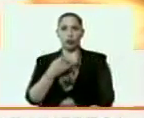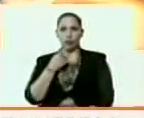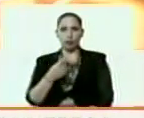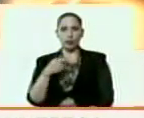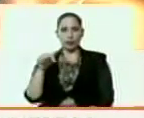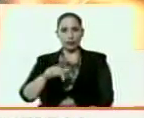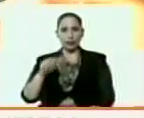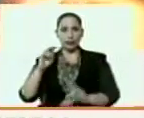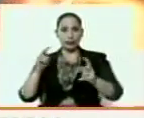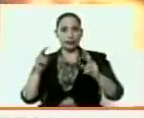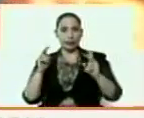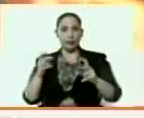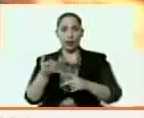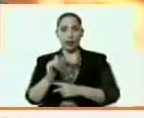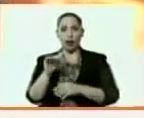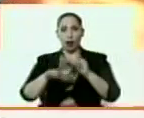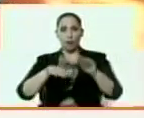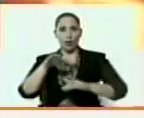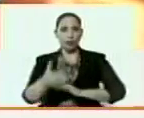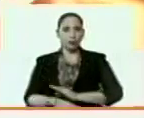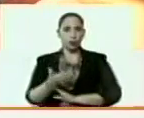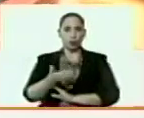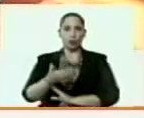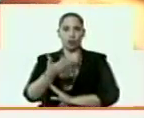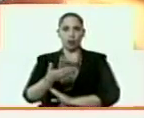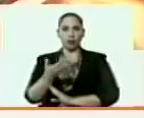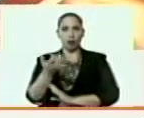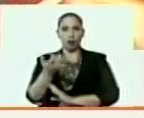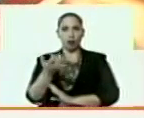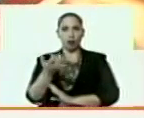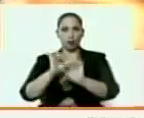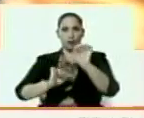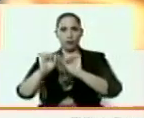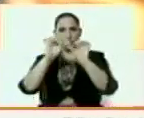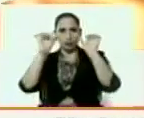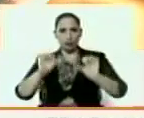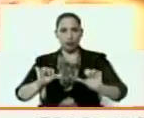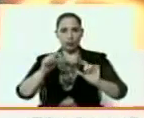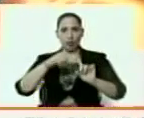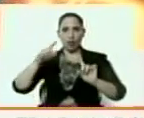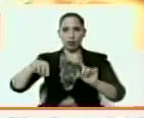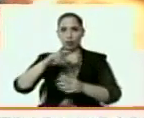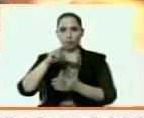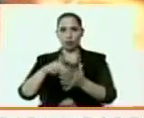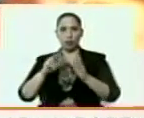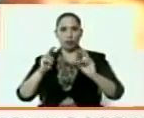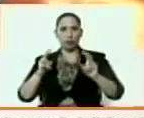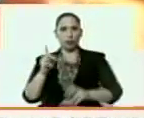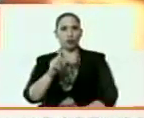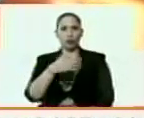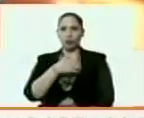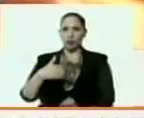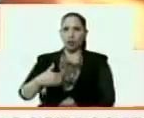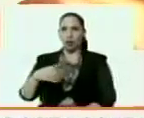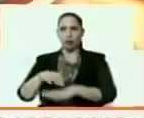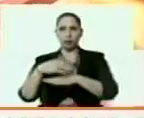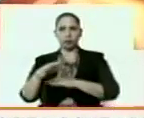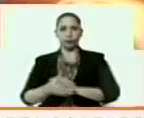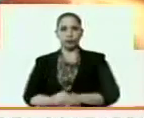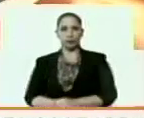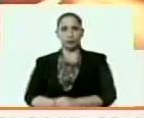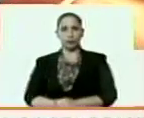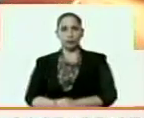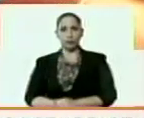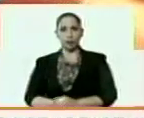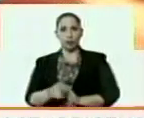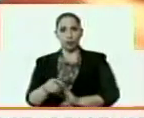ámbito hay avances importantes y hay consolidación en la política nacional. Hay un tema que no quiero dejar de tratar contigo, Delcy, sobre todo porque